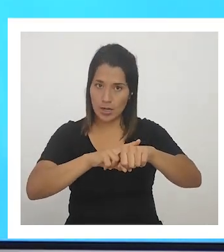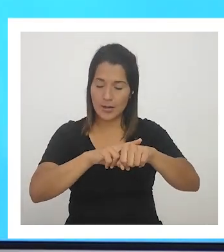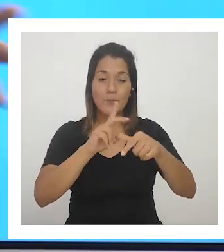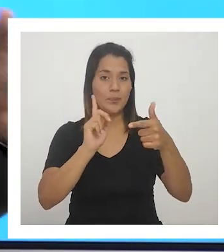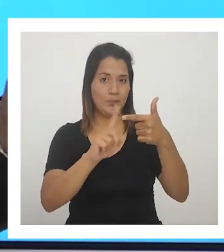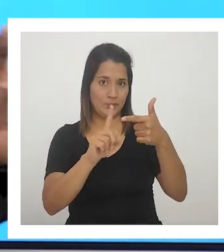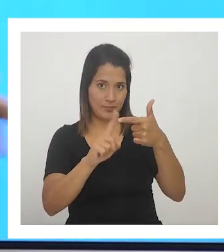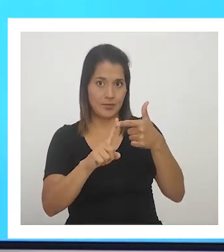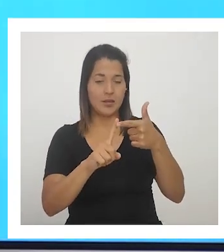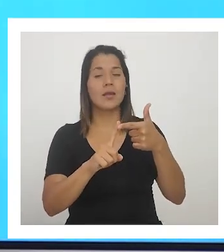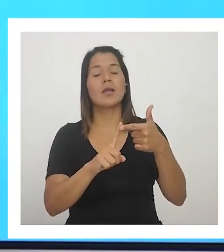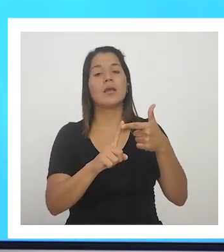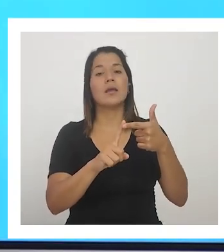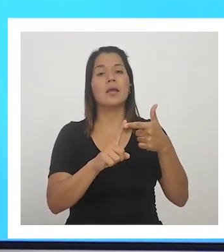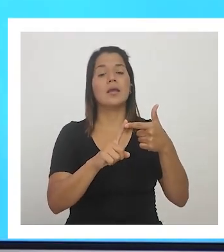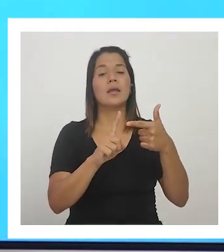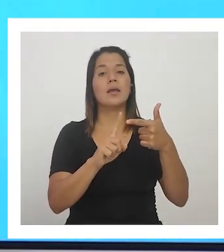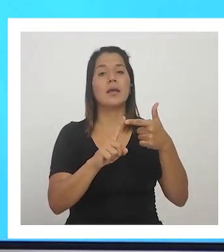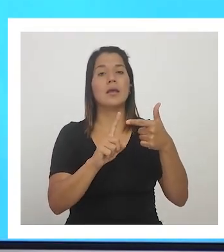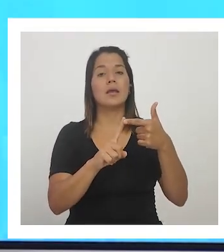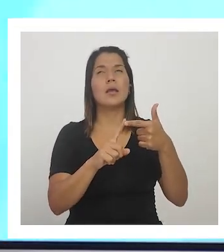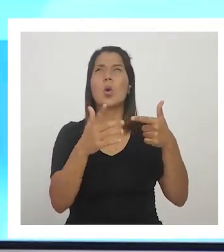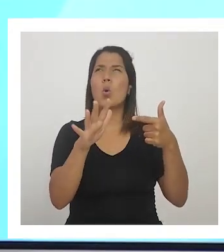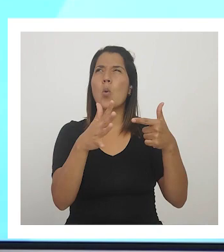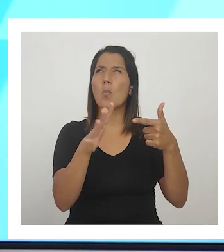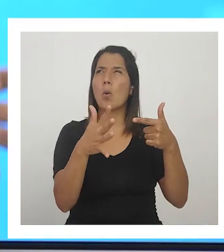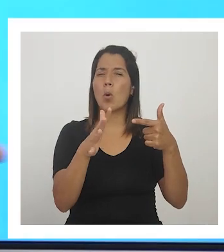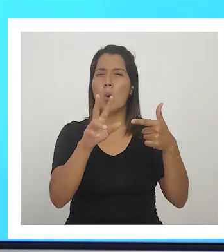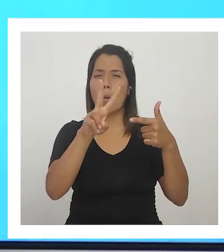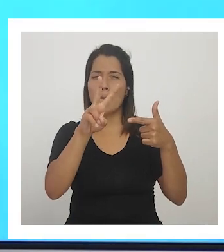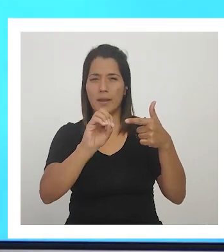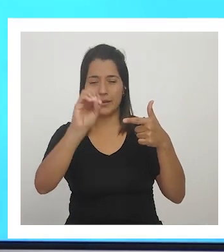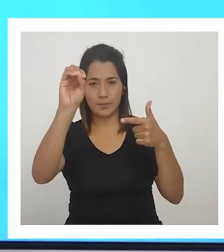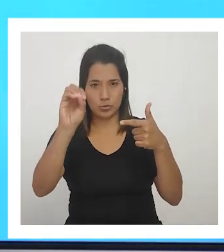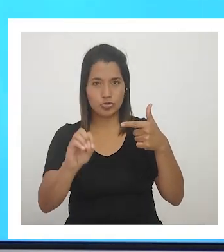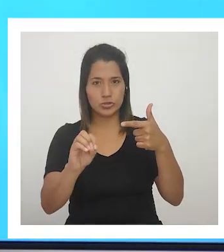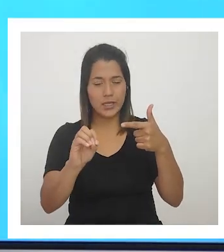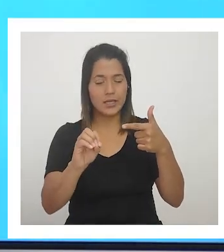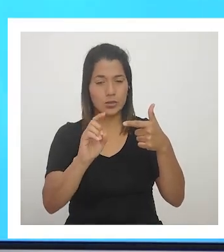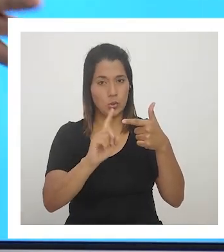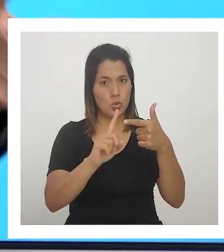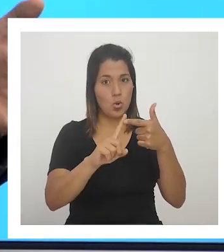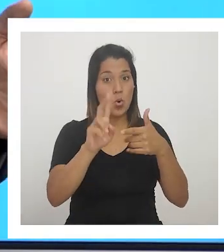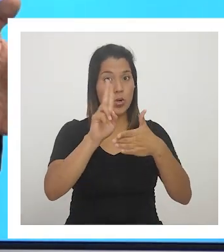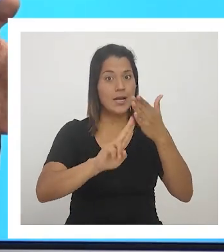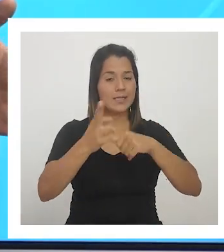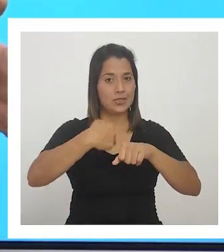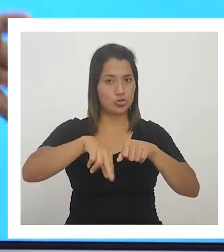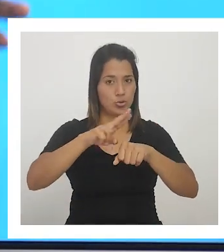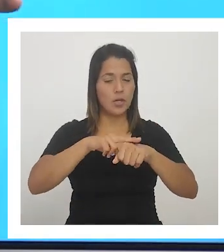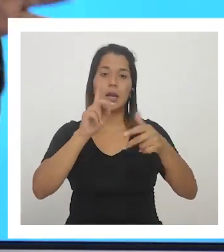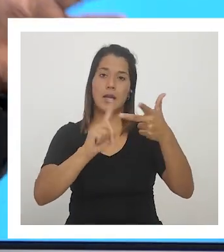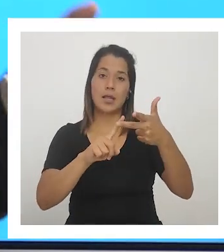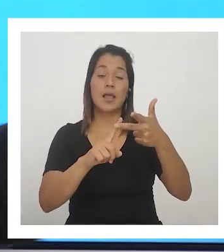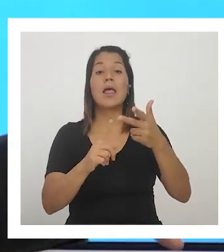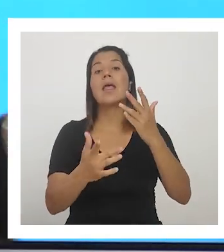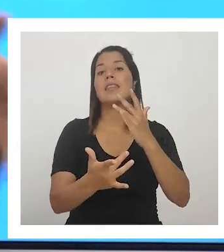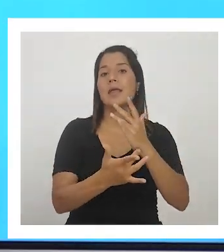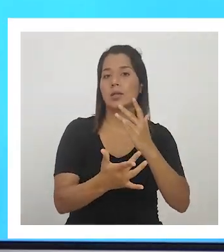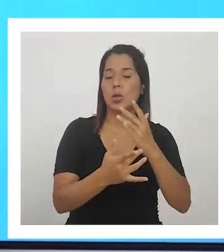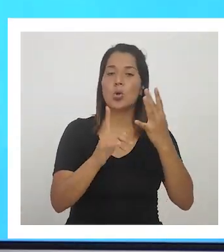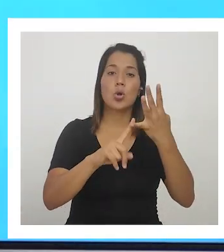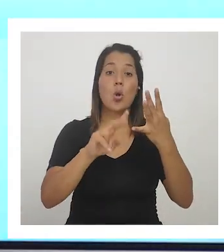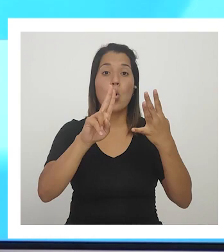esa distribución. Alrededor como de un 20% les corresponde a ellos. Luego sigue el Tecnológico, luego sigue la